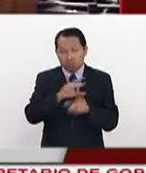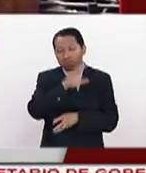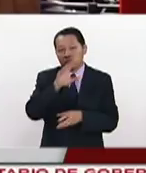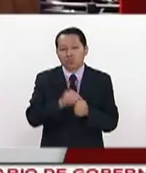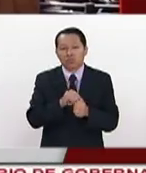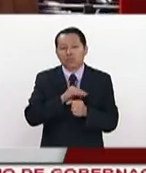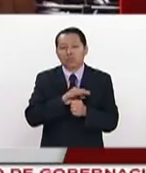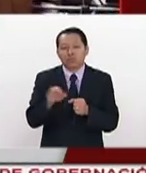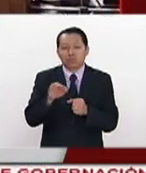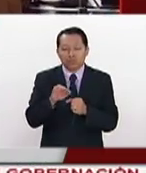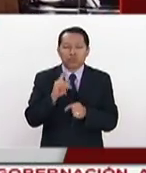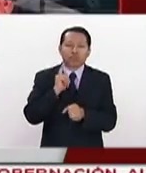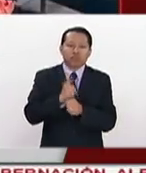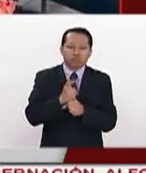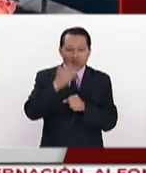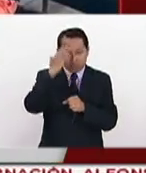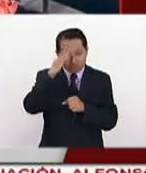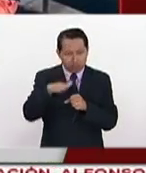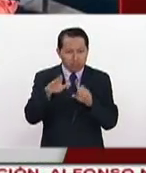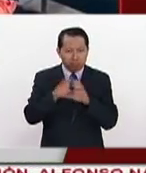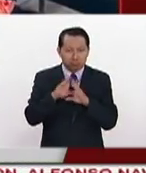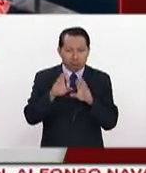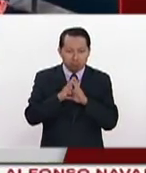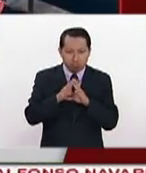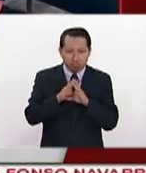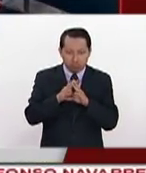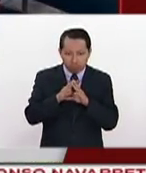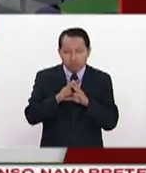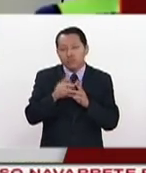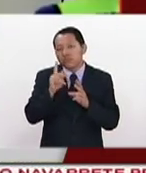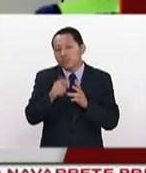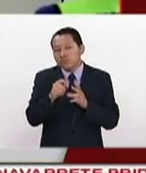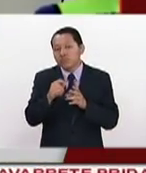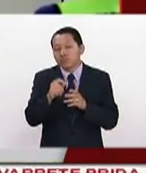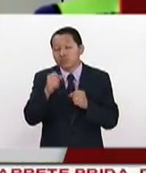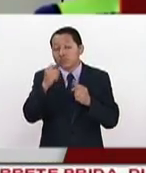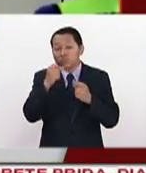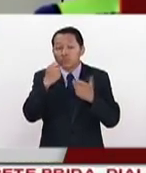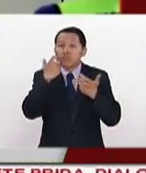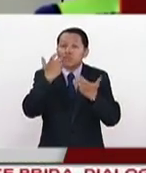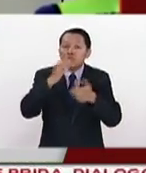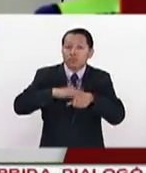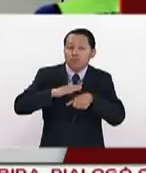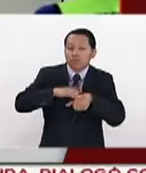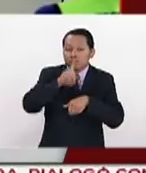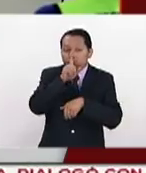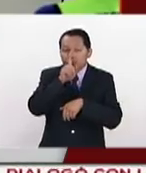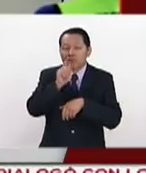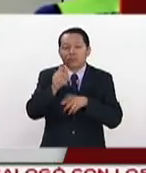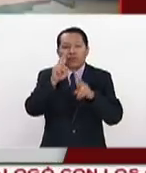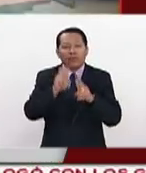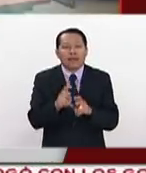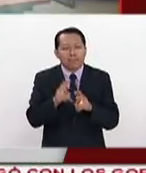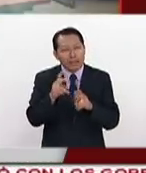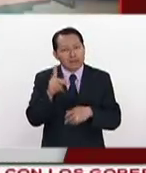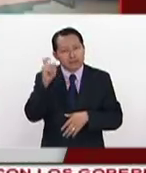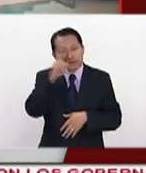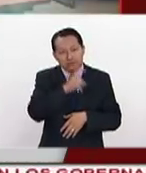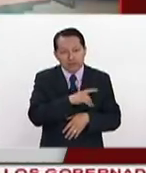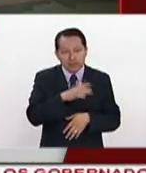estamos enterados de que pues, no han sido los avances que se han esperado. Hay temas todavía muy